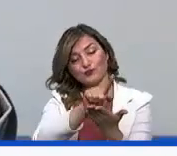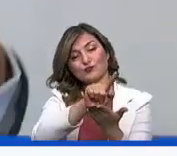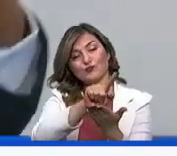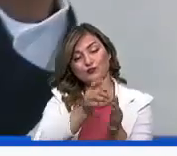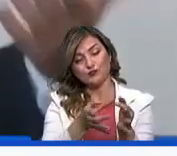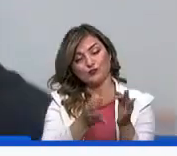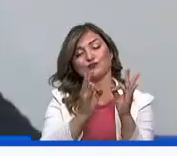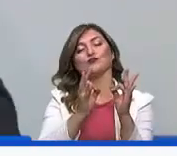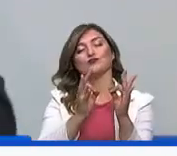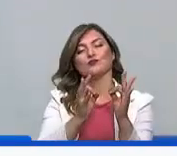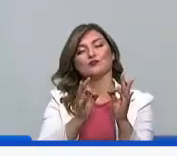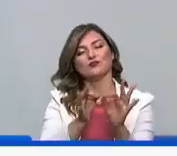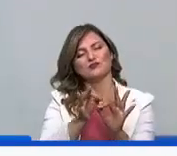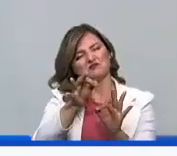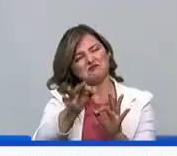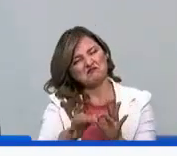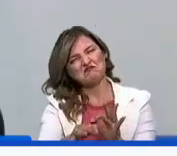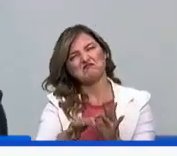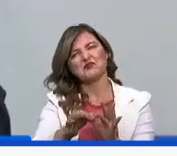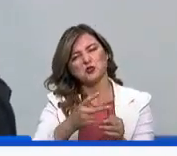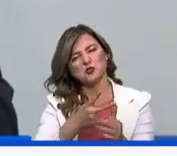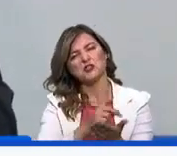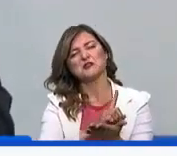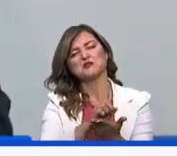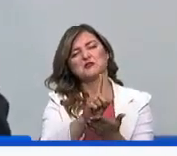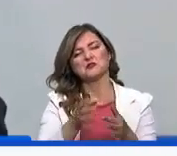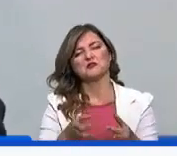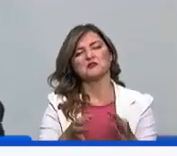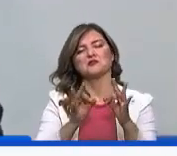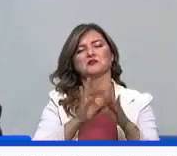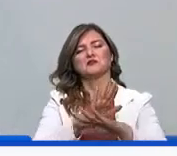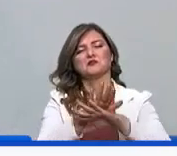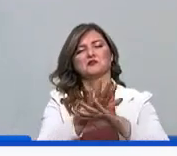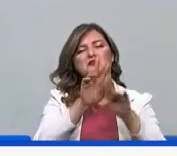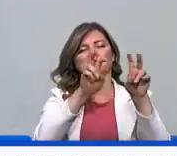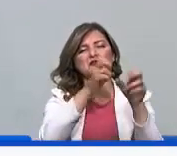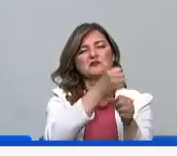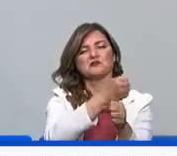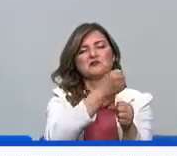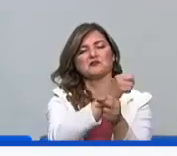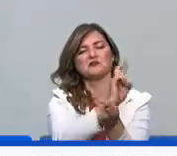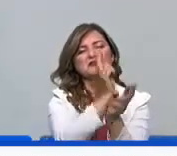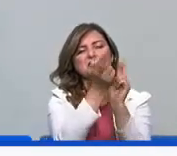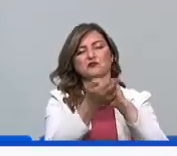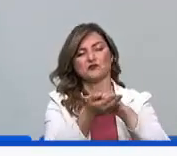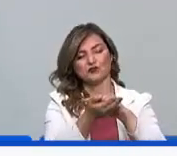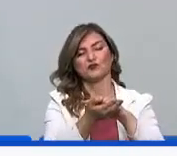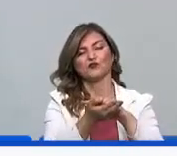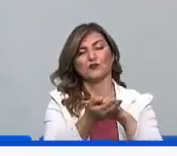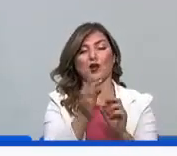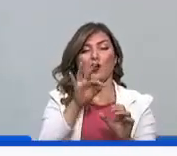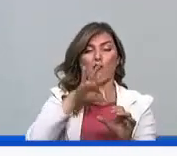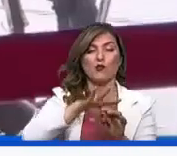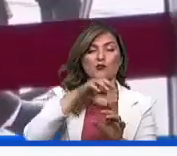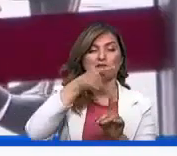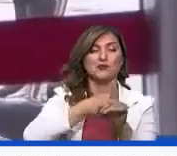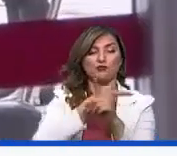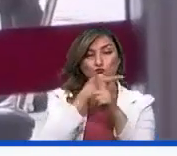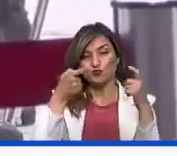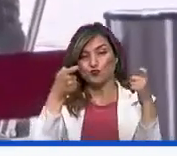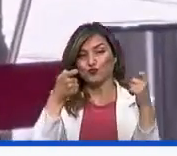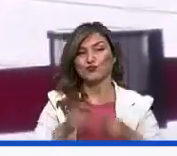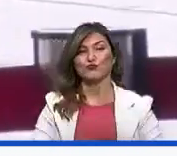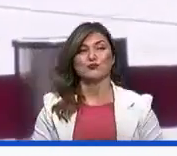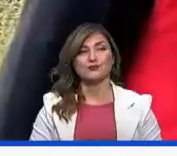febrero y posteriormente llegaría para la segunda semana de febrero en materia laboral, lo que sería la reforma, la cual se estaría votando para el mes de marzo.